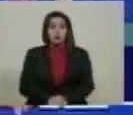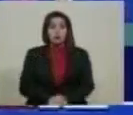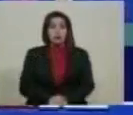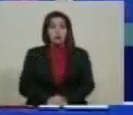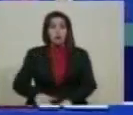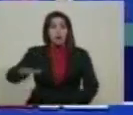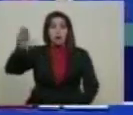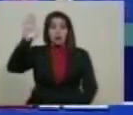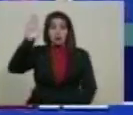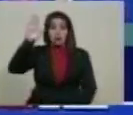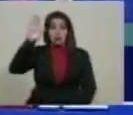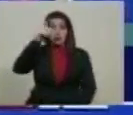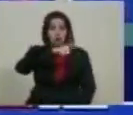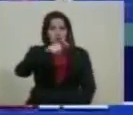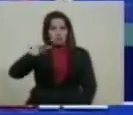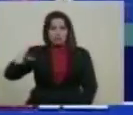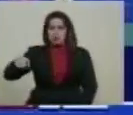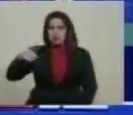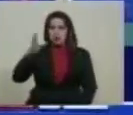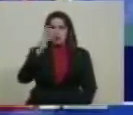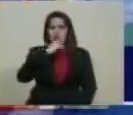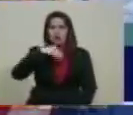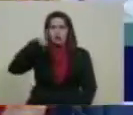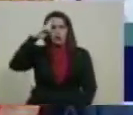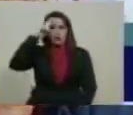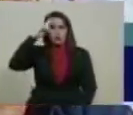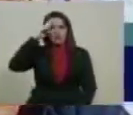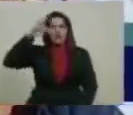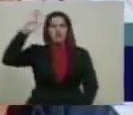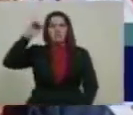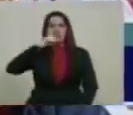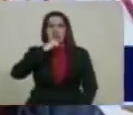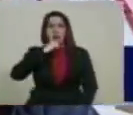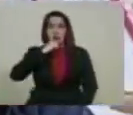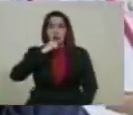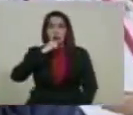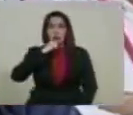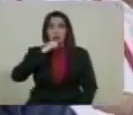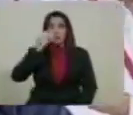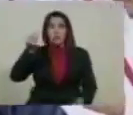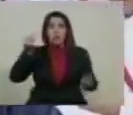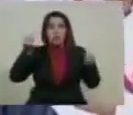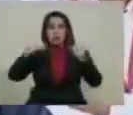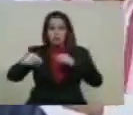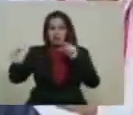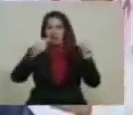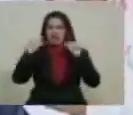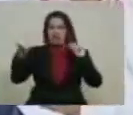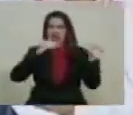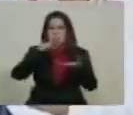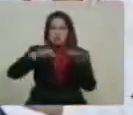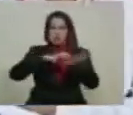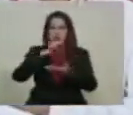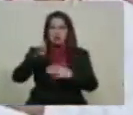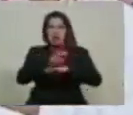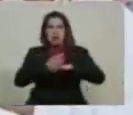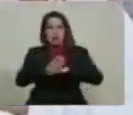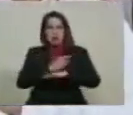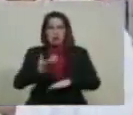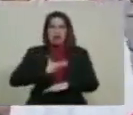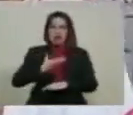Levanten la mano los que creen que yo no tengo razón. Levanten la mano los que están de acuerdo en que haya rivalidad y pelea entre alcaldes y